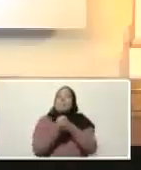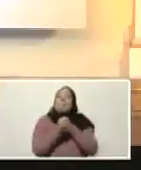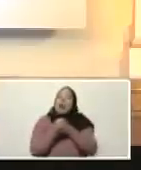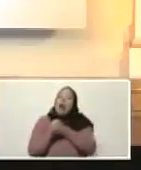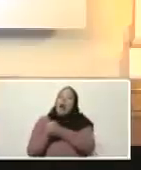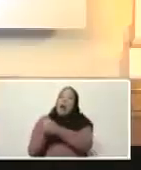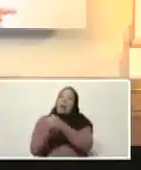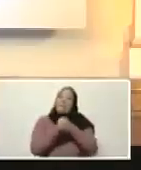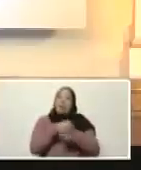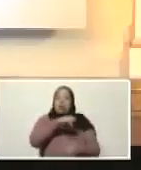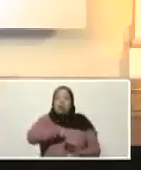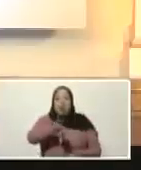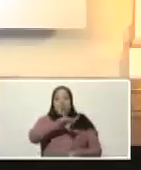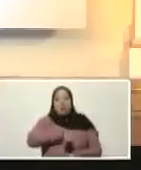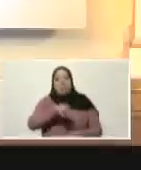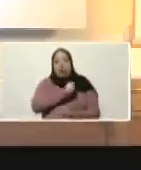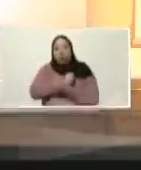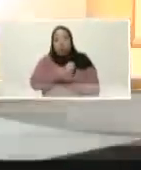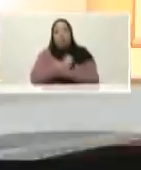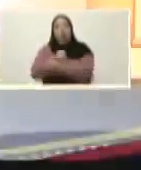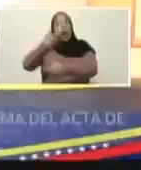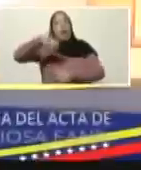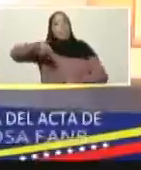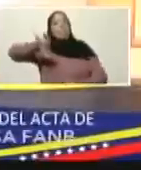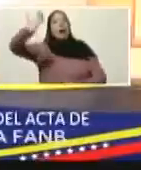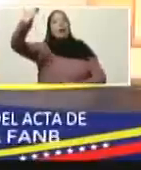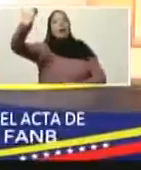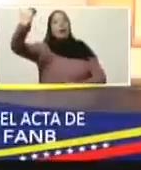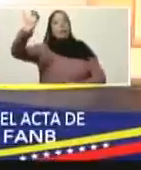patria, siempre máxima alerta